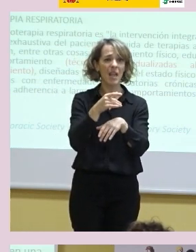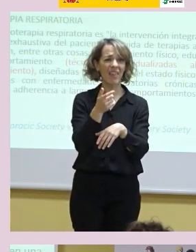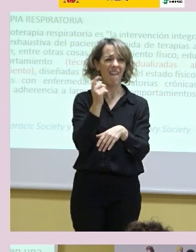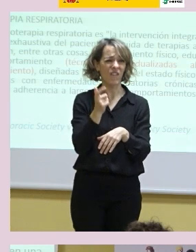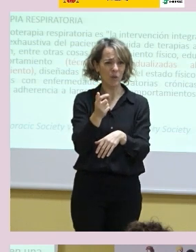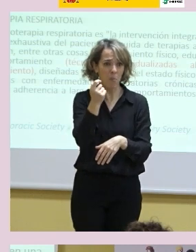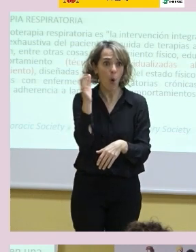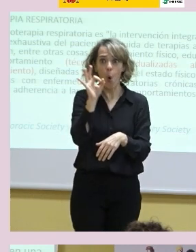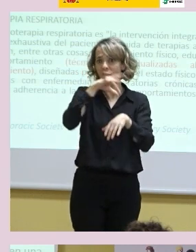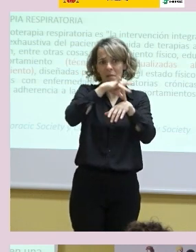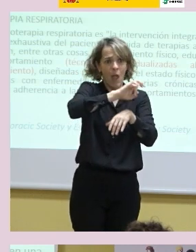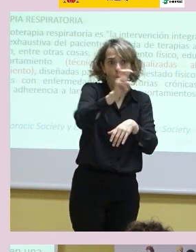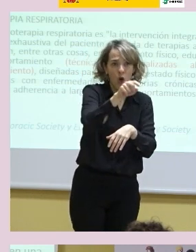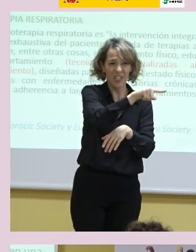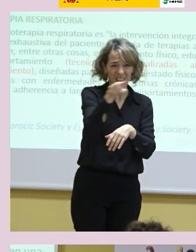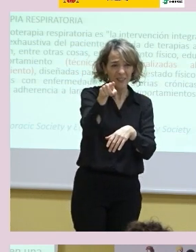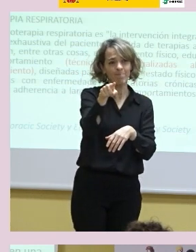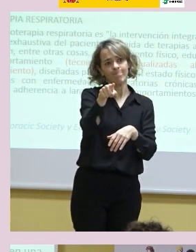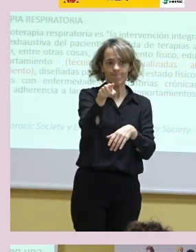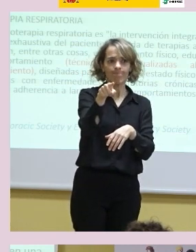muchas patologías se